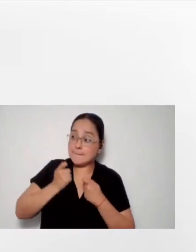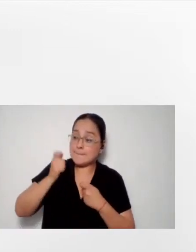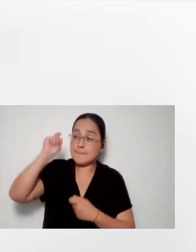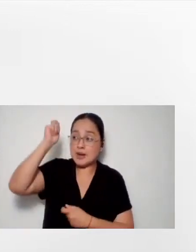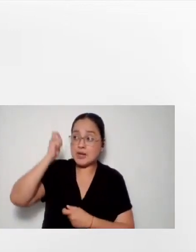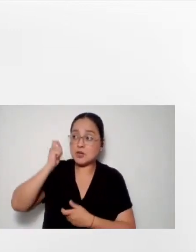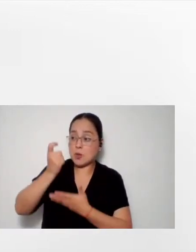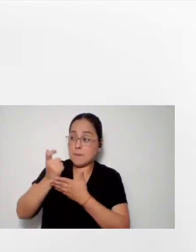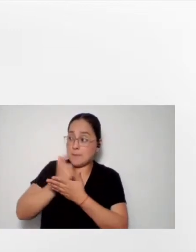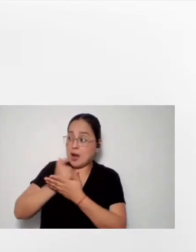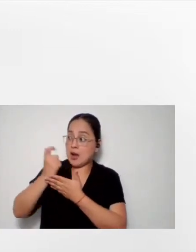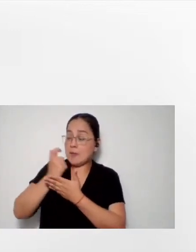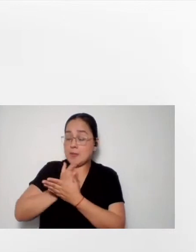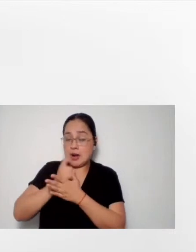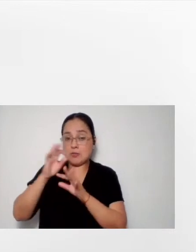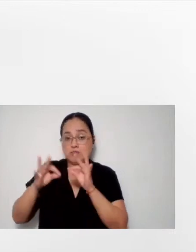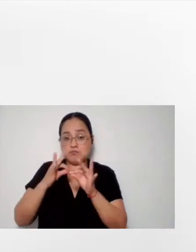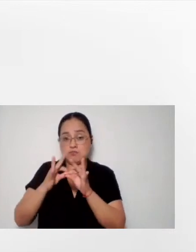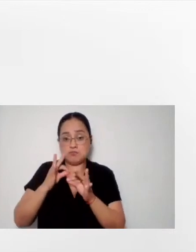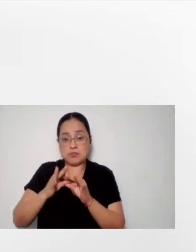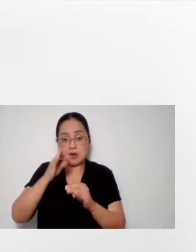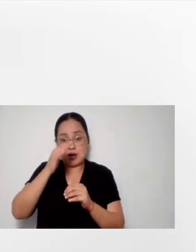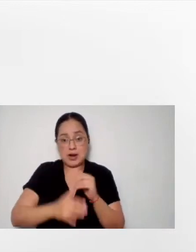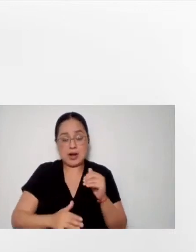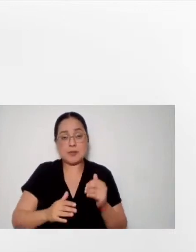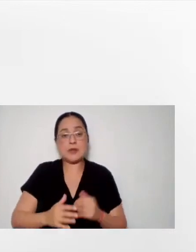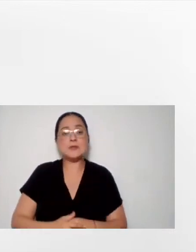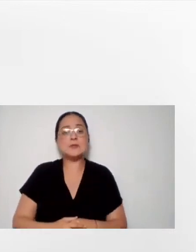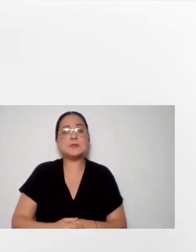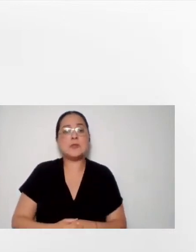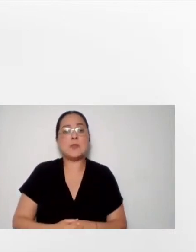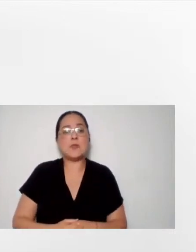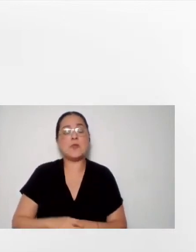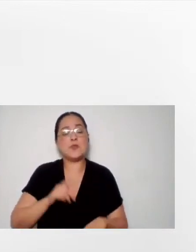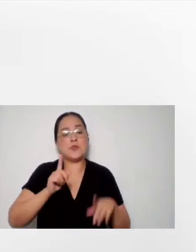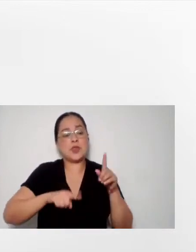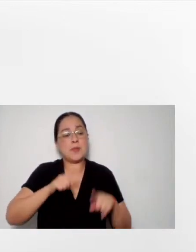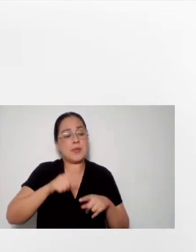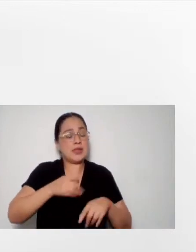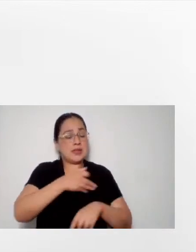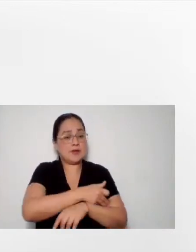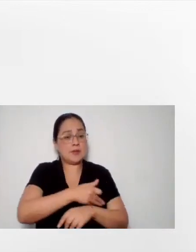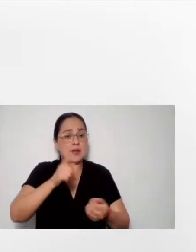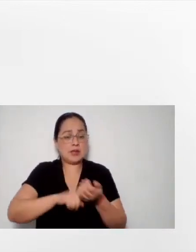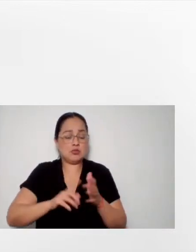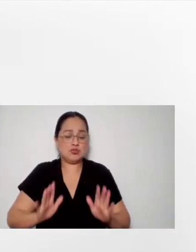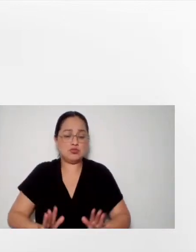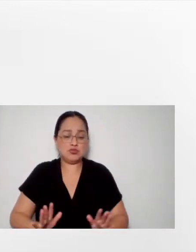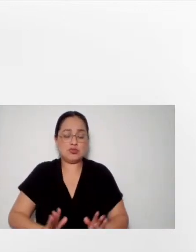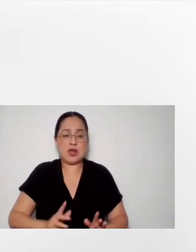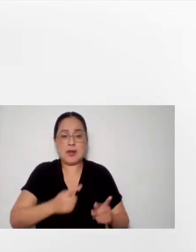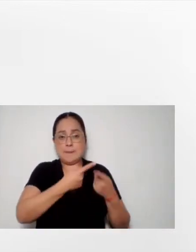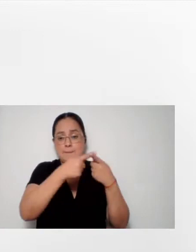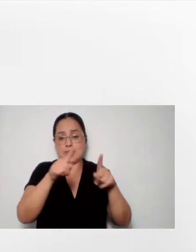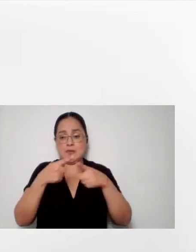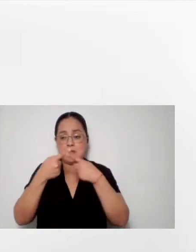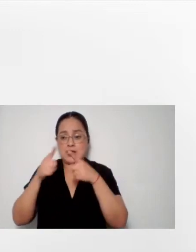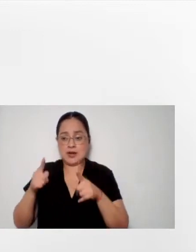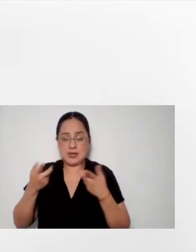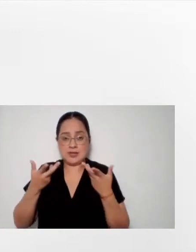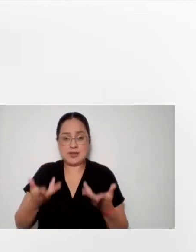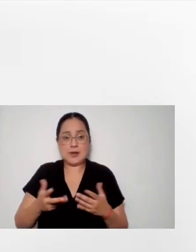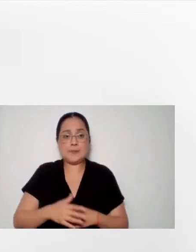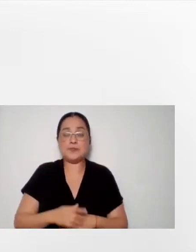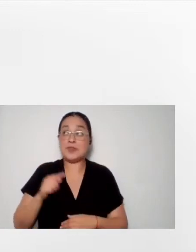que esté conformada nuestra familia, ya lo habíamos comentado que las familias ahora se conforman de muchas formas, pues dado que